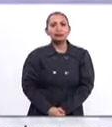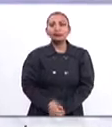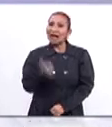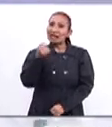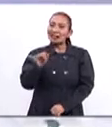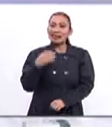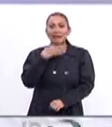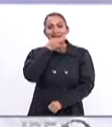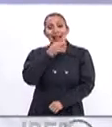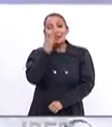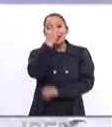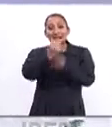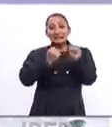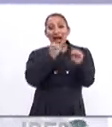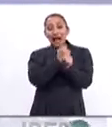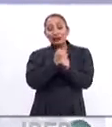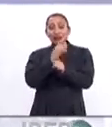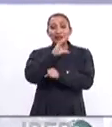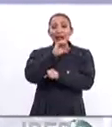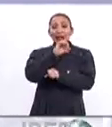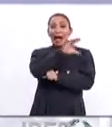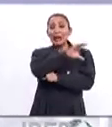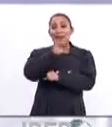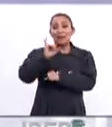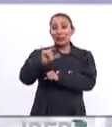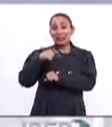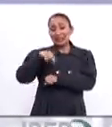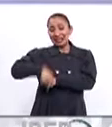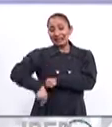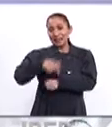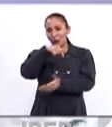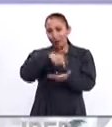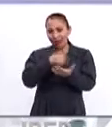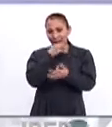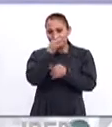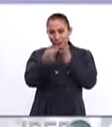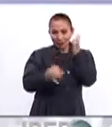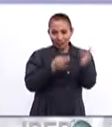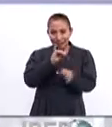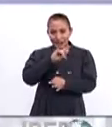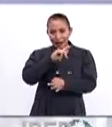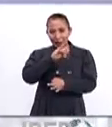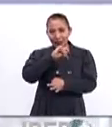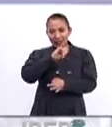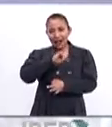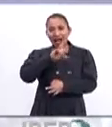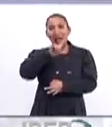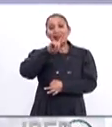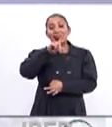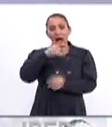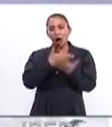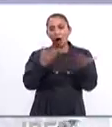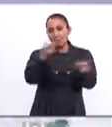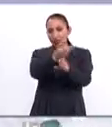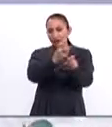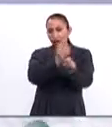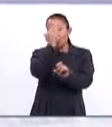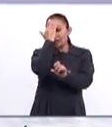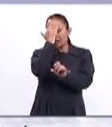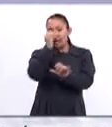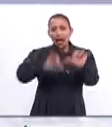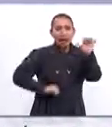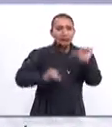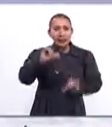Pues así festejamos 3 años del canal iberoamericano y por supuesto de este espacio informativo Iberoamérica al Día. Y ahora lo invitamos a conocer